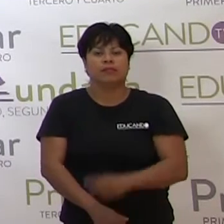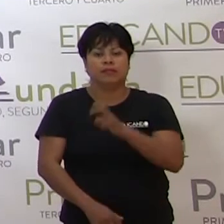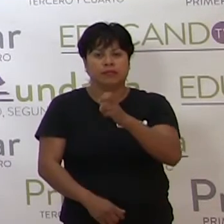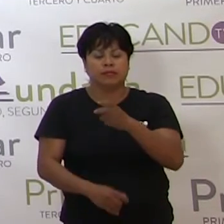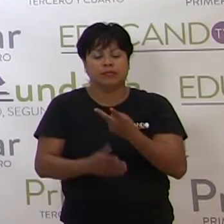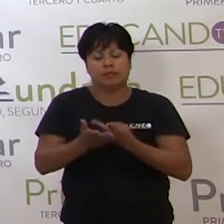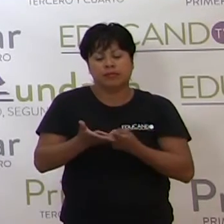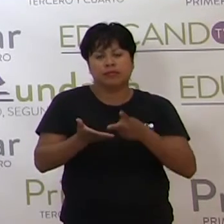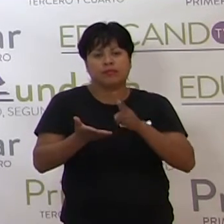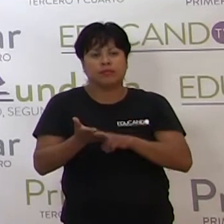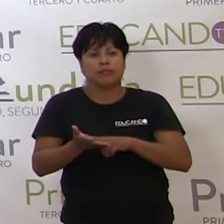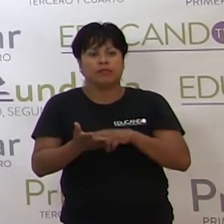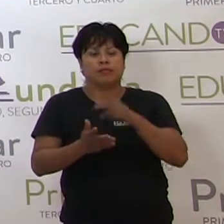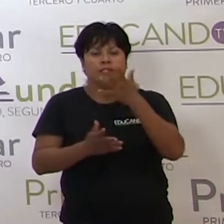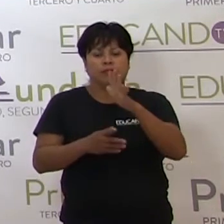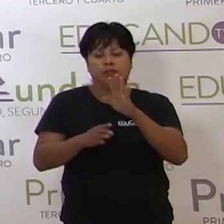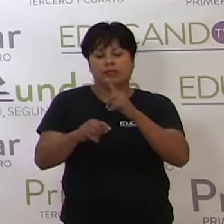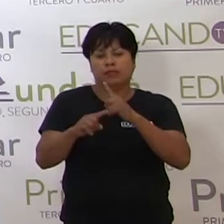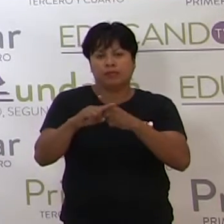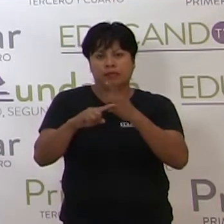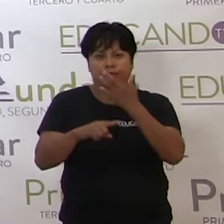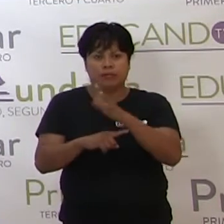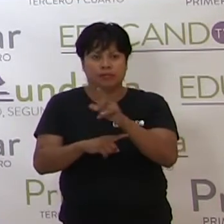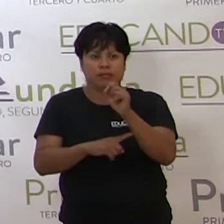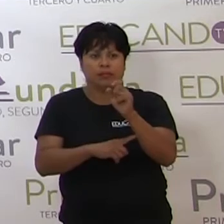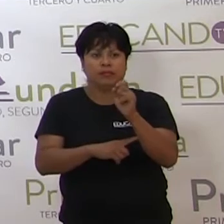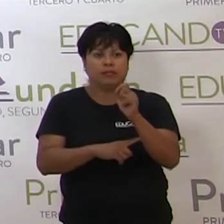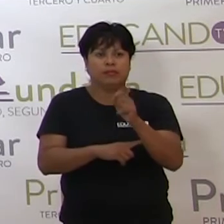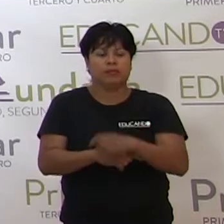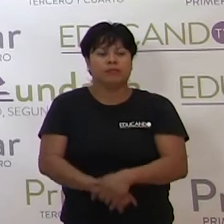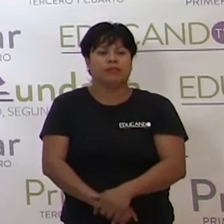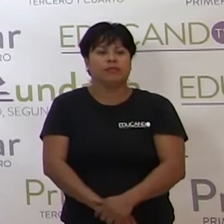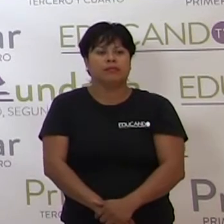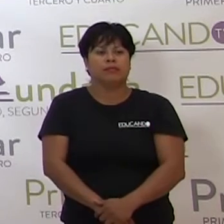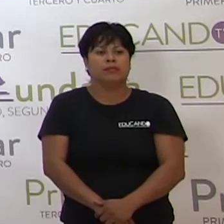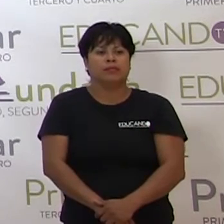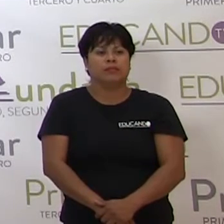Duplico 10 más 10, 20.